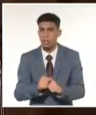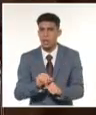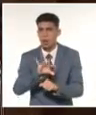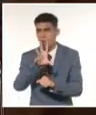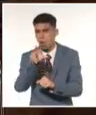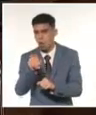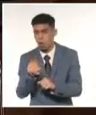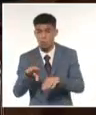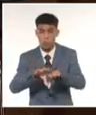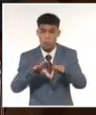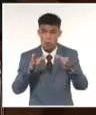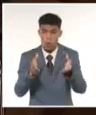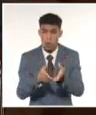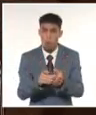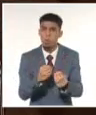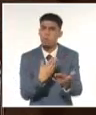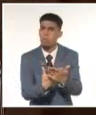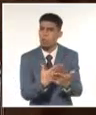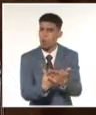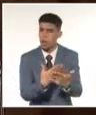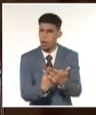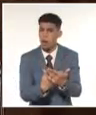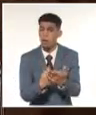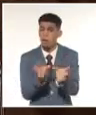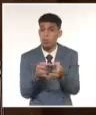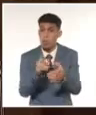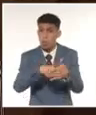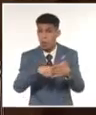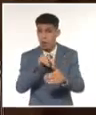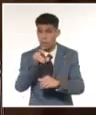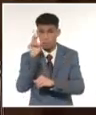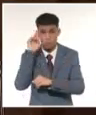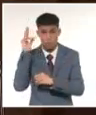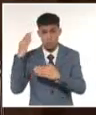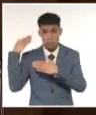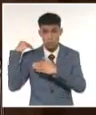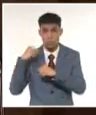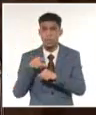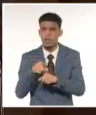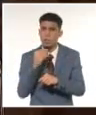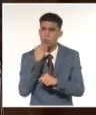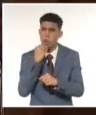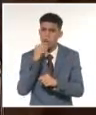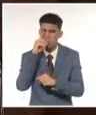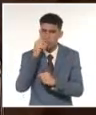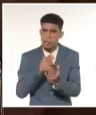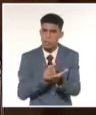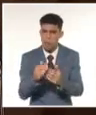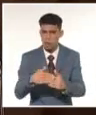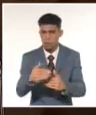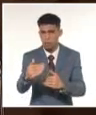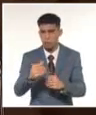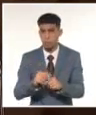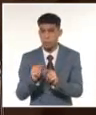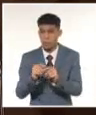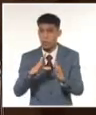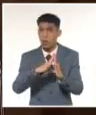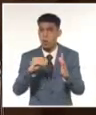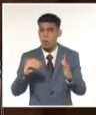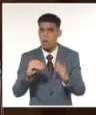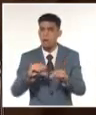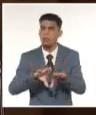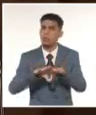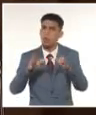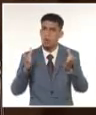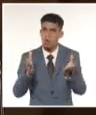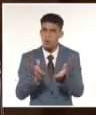corrupción, demostraron que se trata de un movimiento necesario e integrador. De este debemos revisar todo aquello que